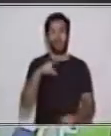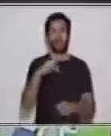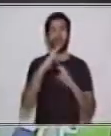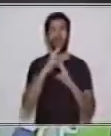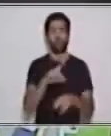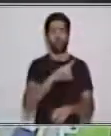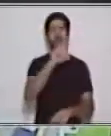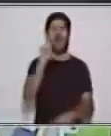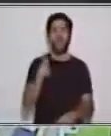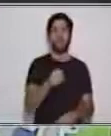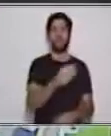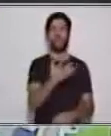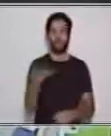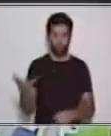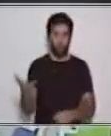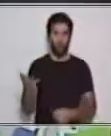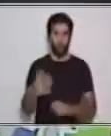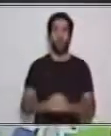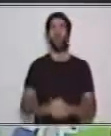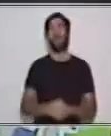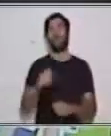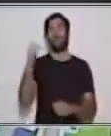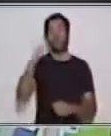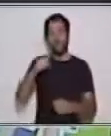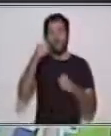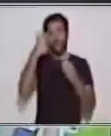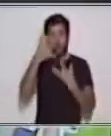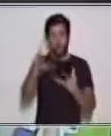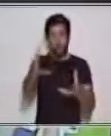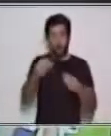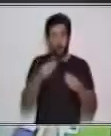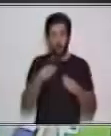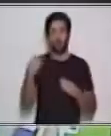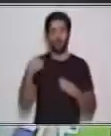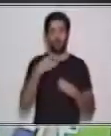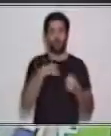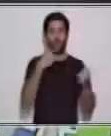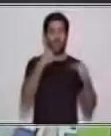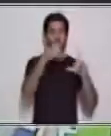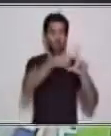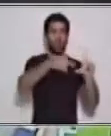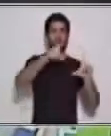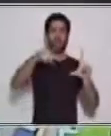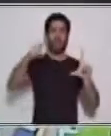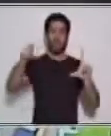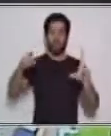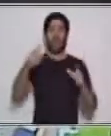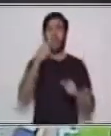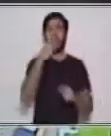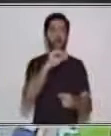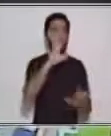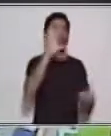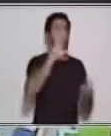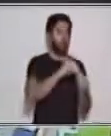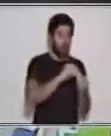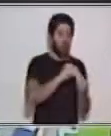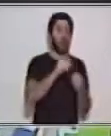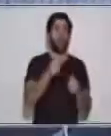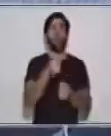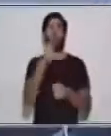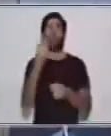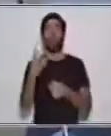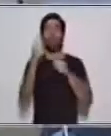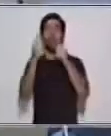respuestas de los alumnos. Con esos datos construimos una tabla de frecuencias, la cantidad de hermanos y la cantidad